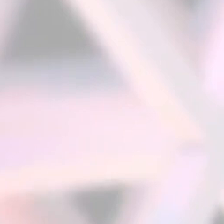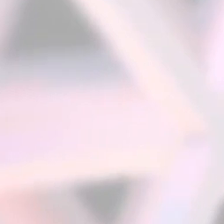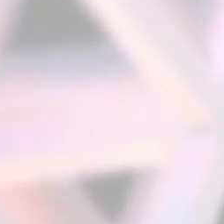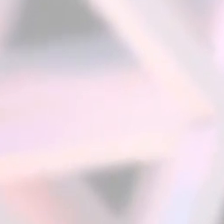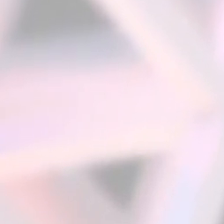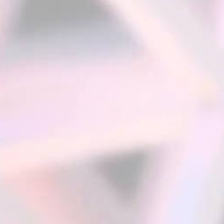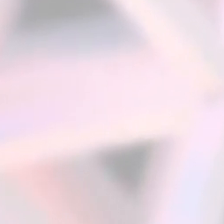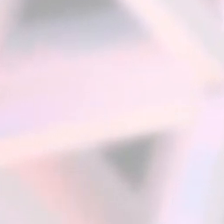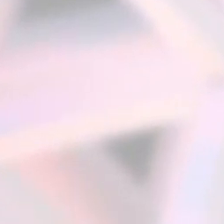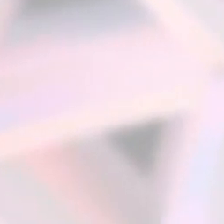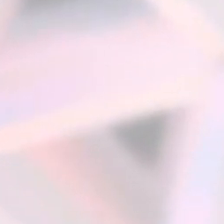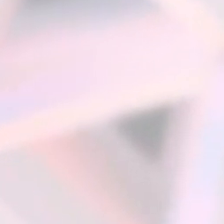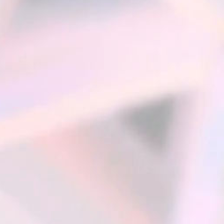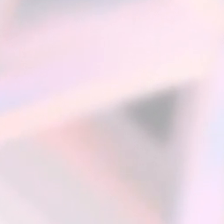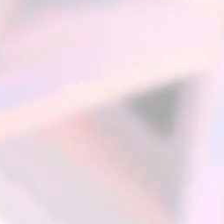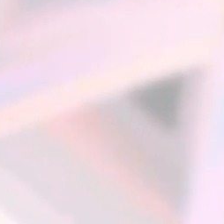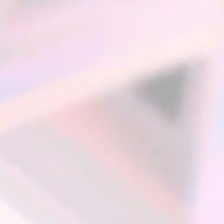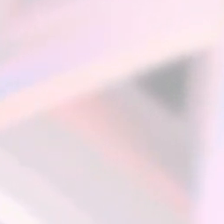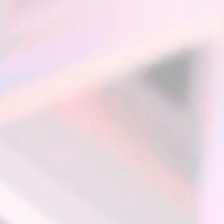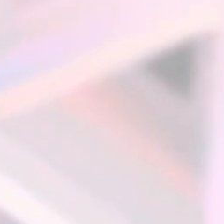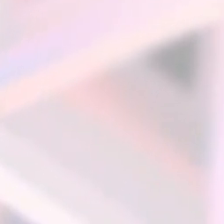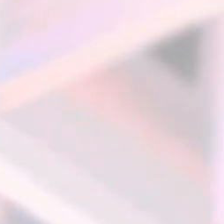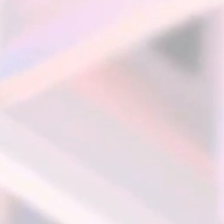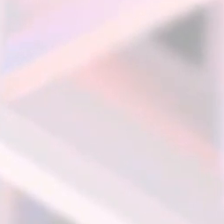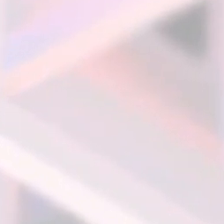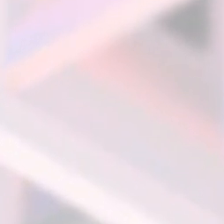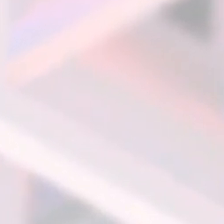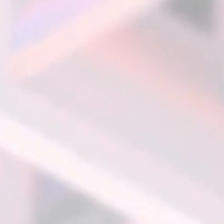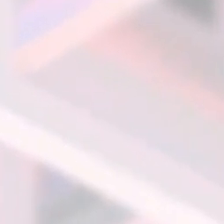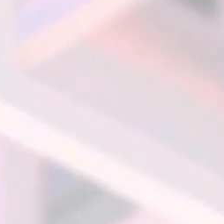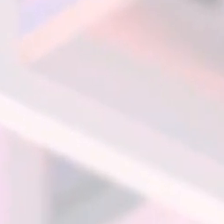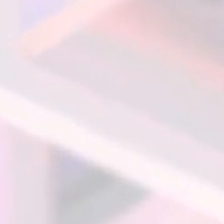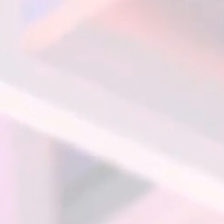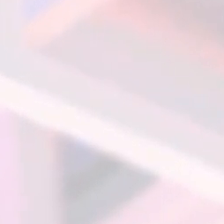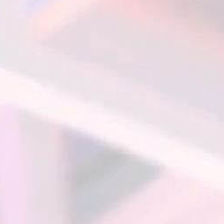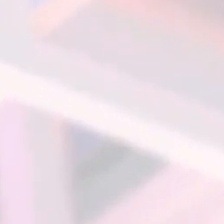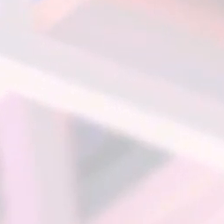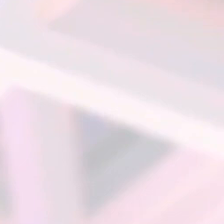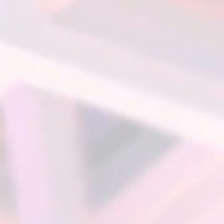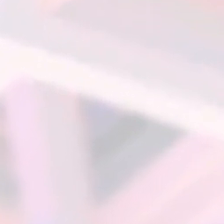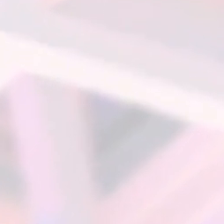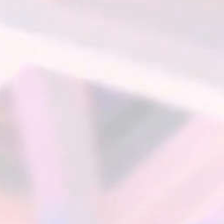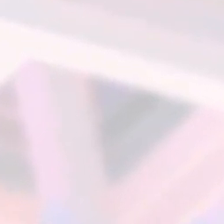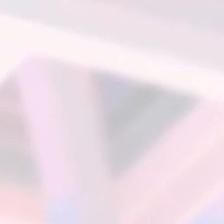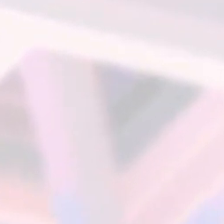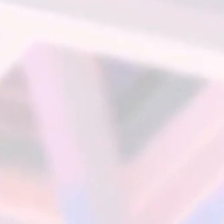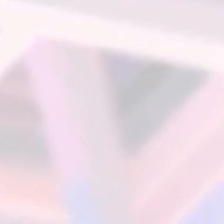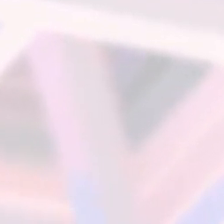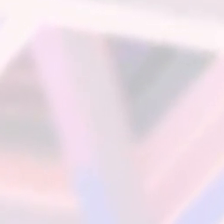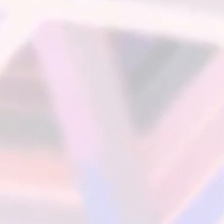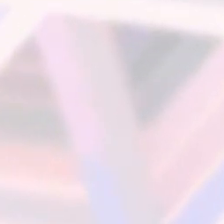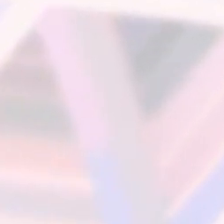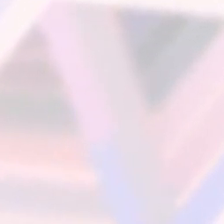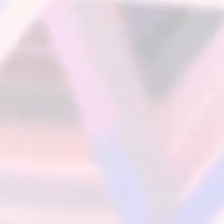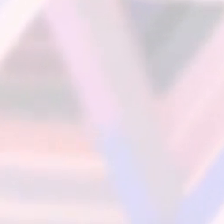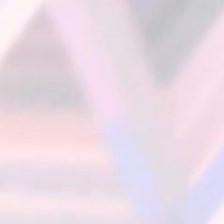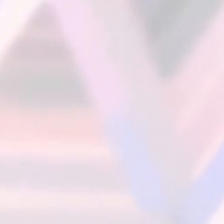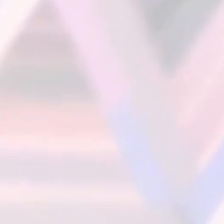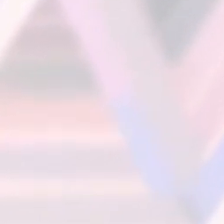puedan trabajar lo que necesitan ahí. Claro. Entonces, ¿cómo le hacemos? Bueno, hay dos vertientes. Una es